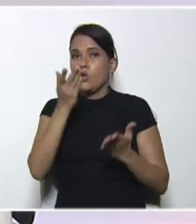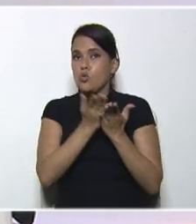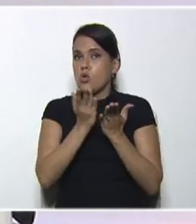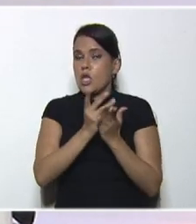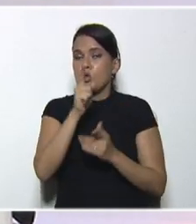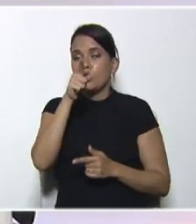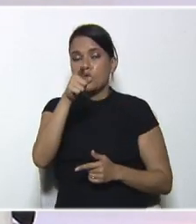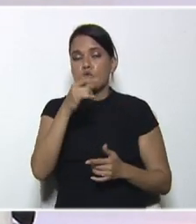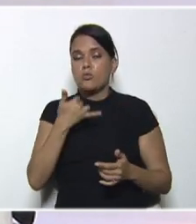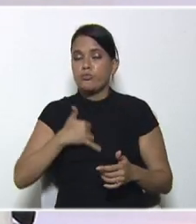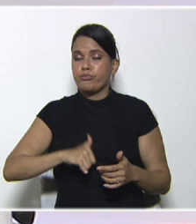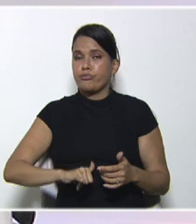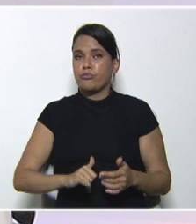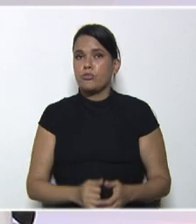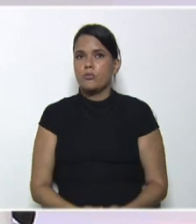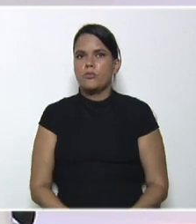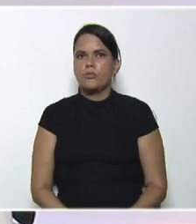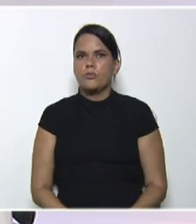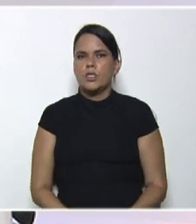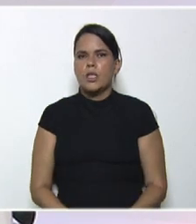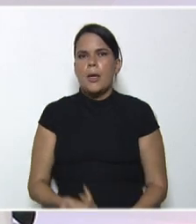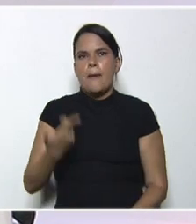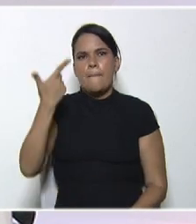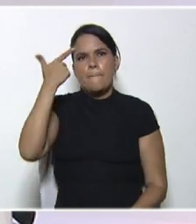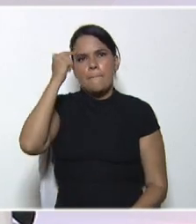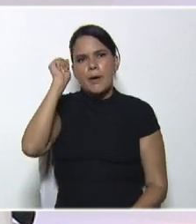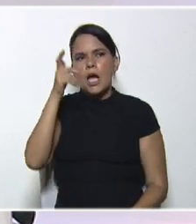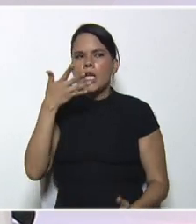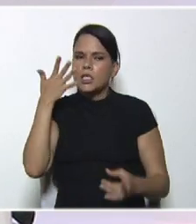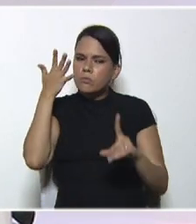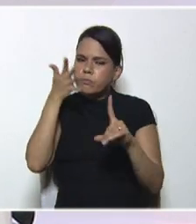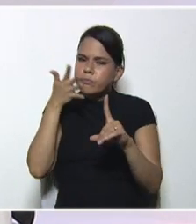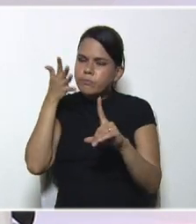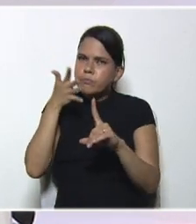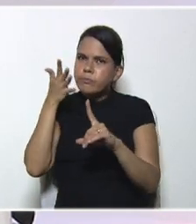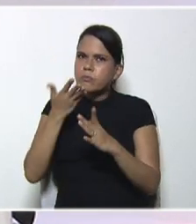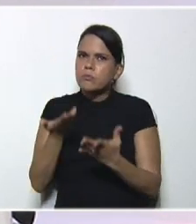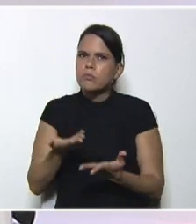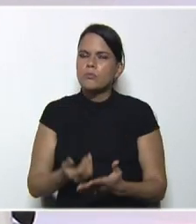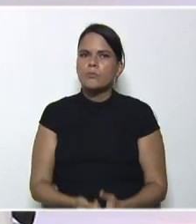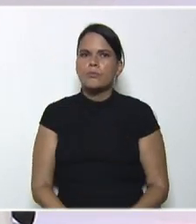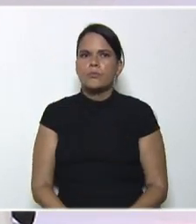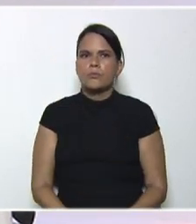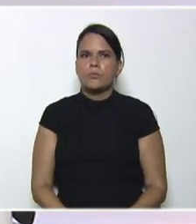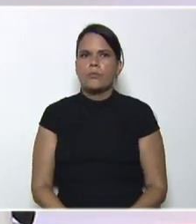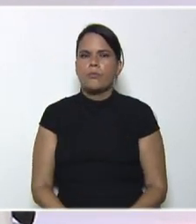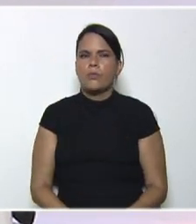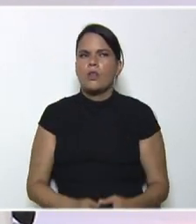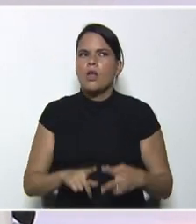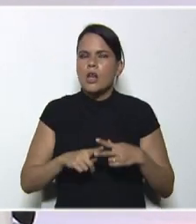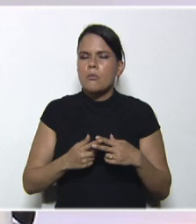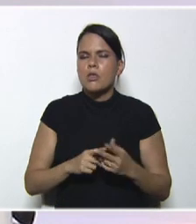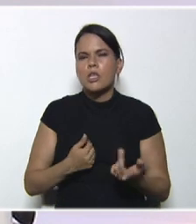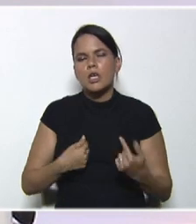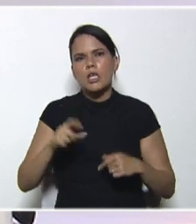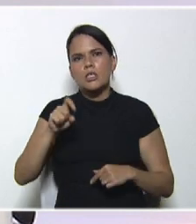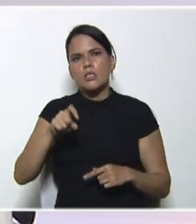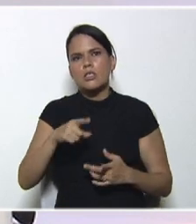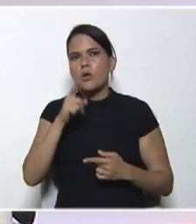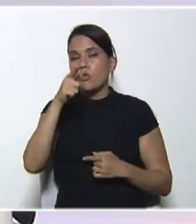sus representados o representadas para esas orientaciones, esos tips, esas pequeñas estrategias pedagógicas que necesitan